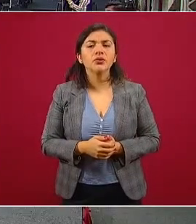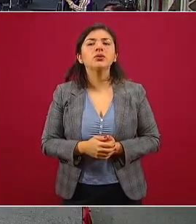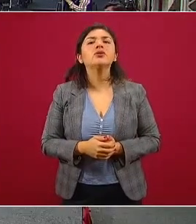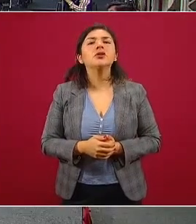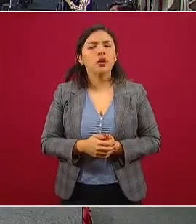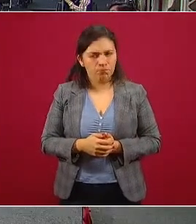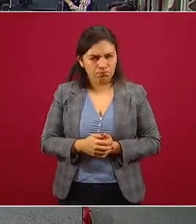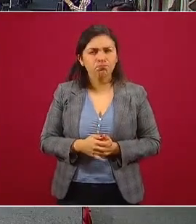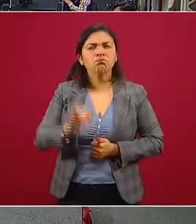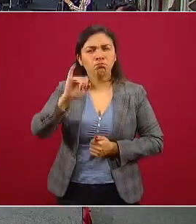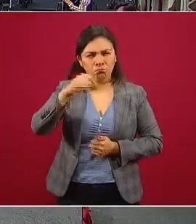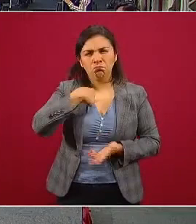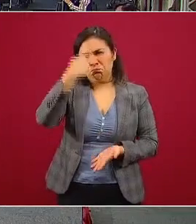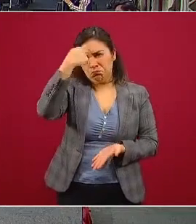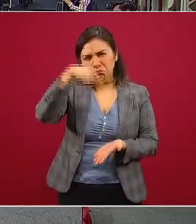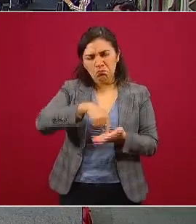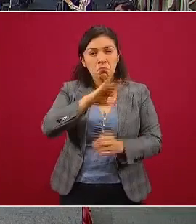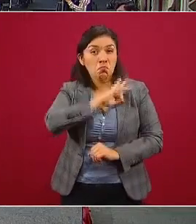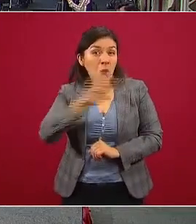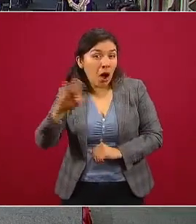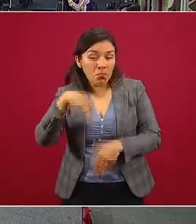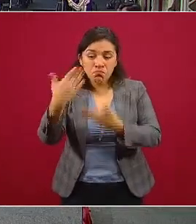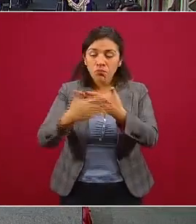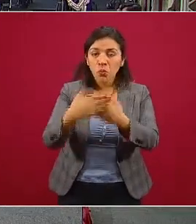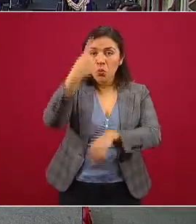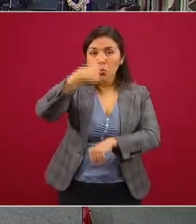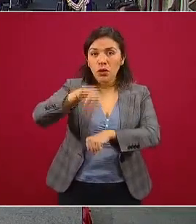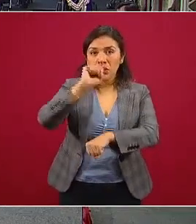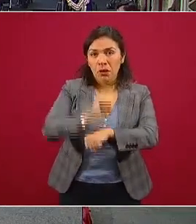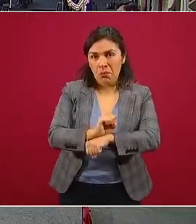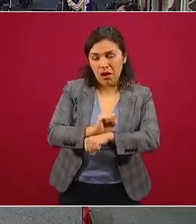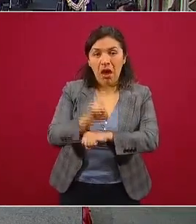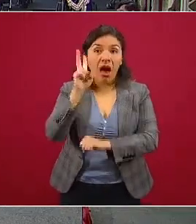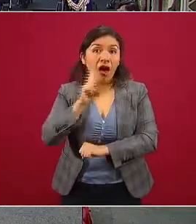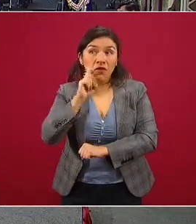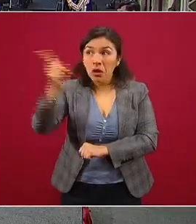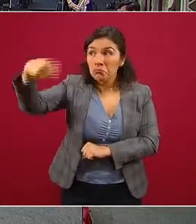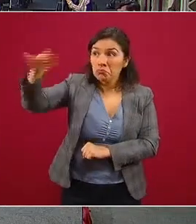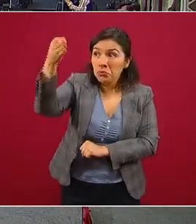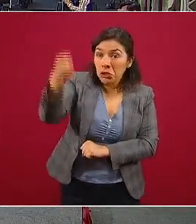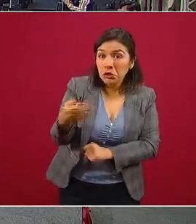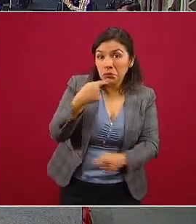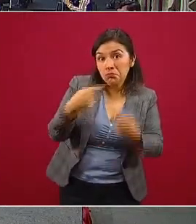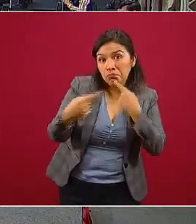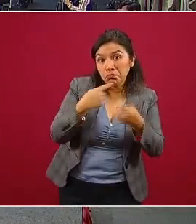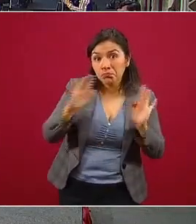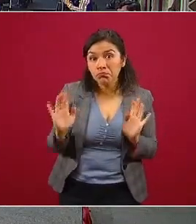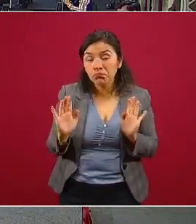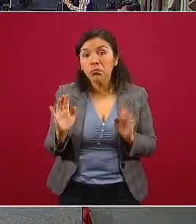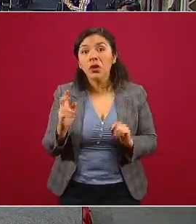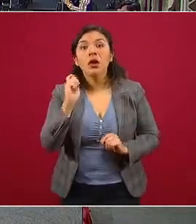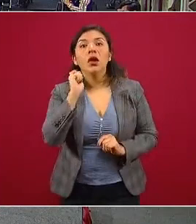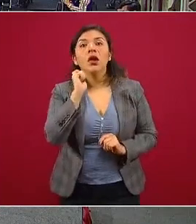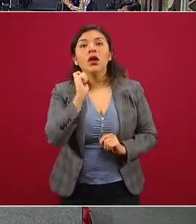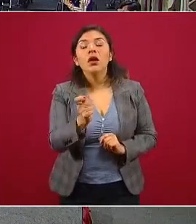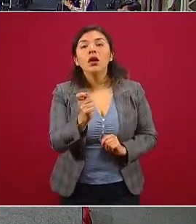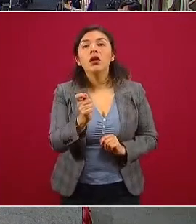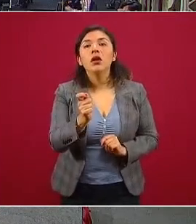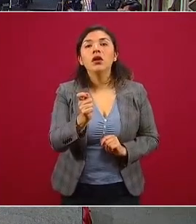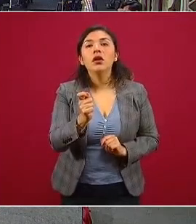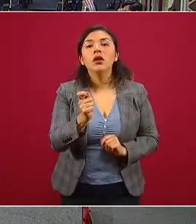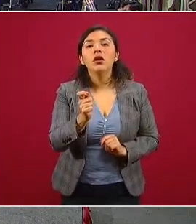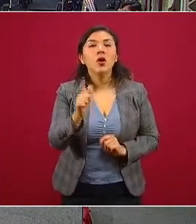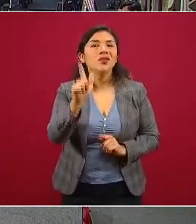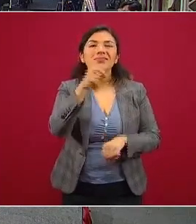sí, yo creo que puede ser la semana próxima, a ver si ellos aceptan, que no sea